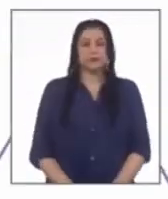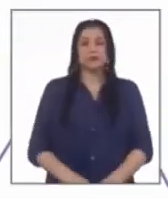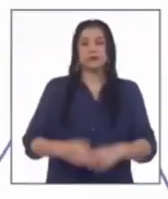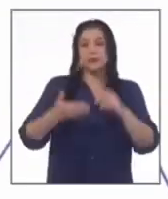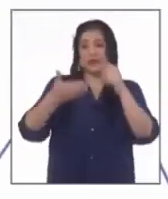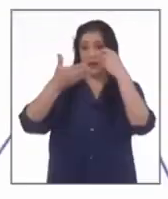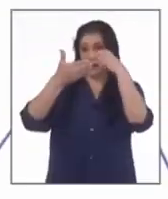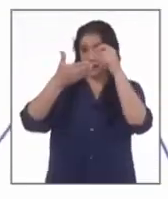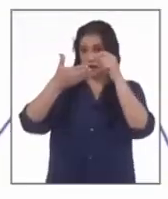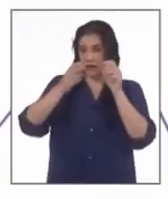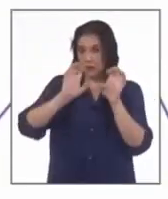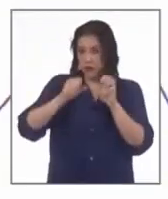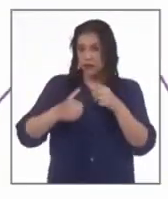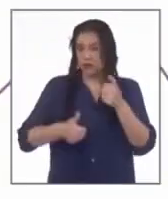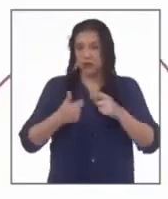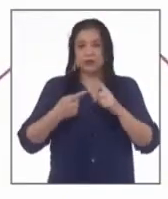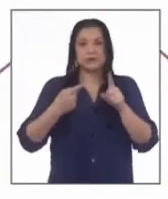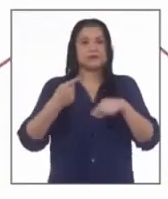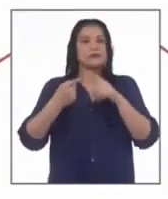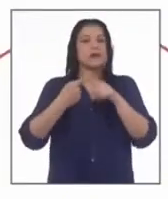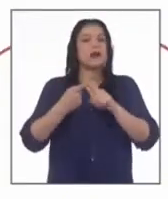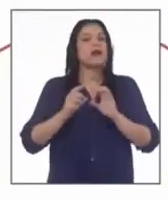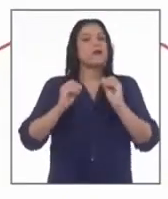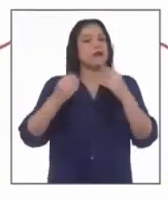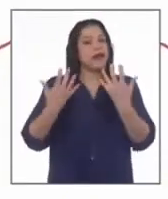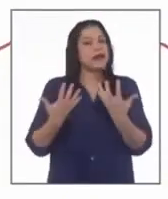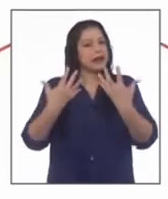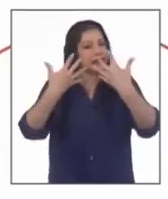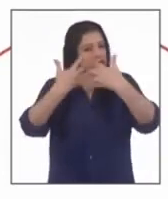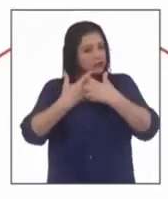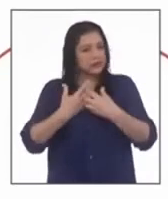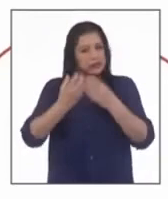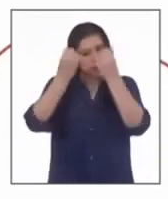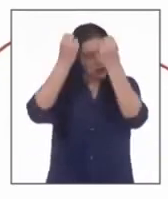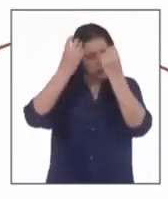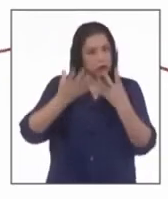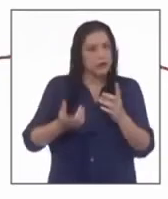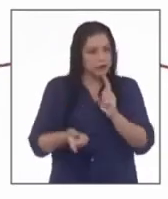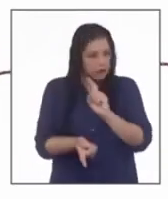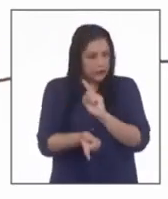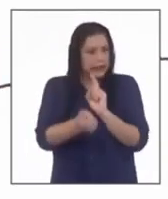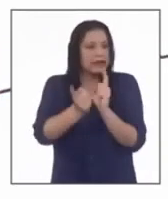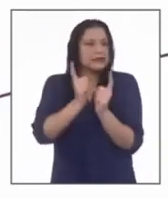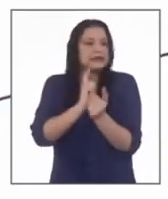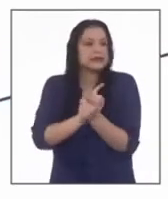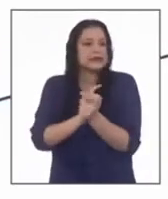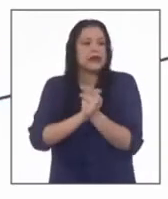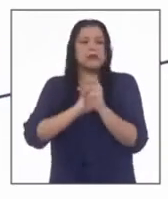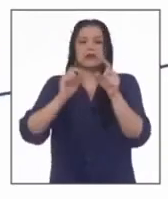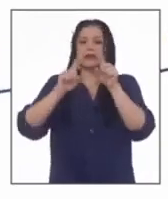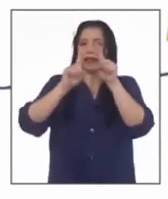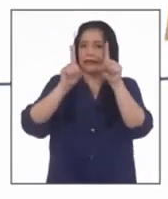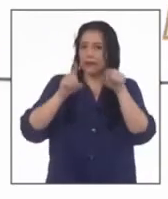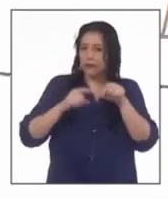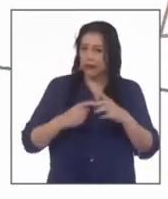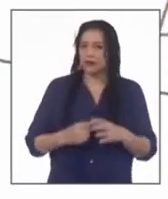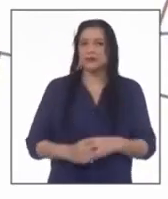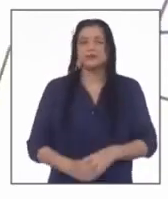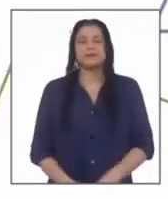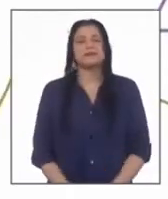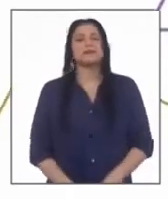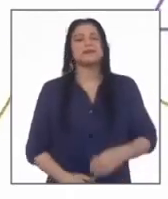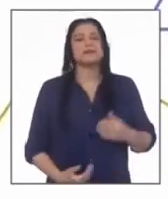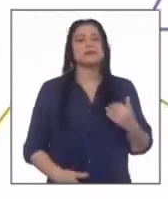criterios de evaluación son: establece relaciones entre datos y las transforma a notaciones de intervalos.